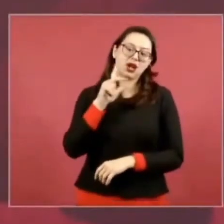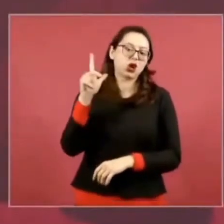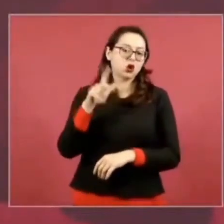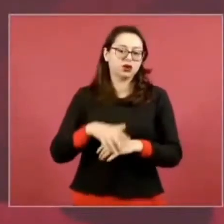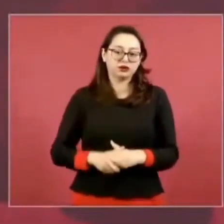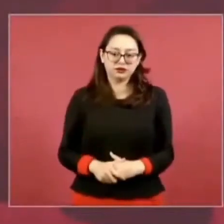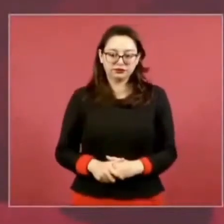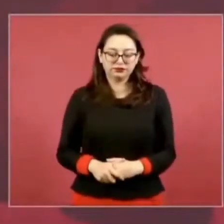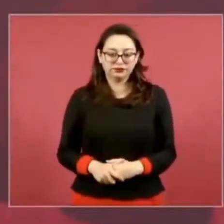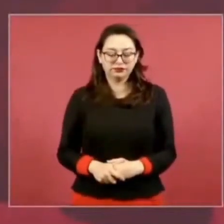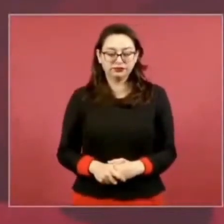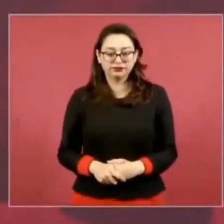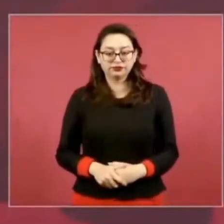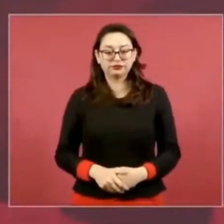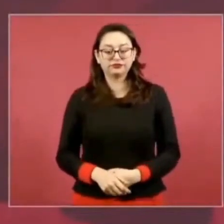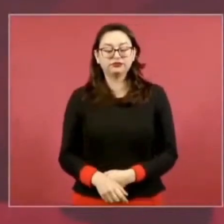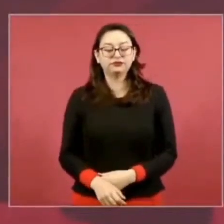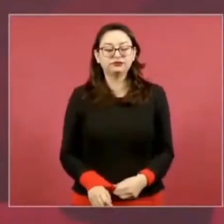Y